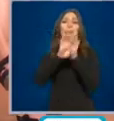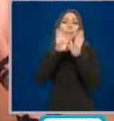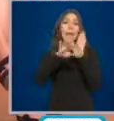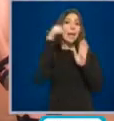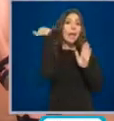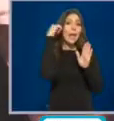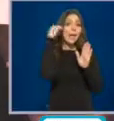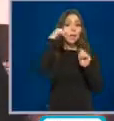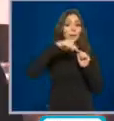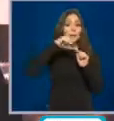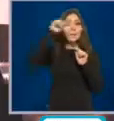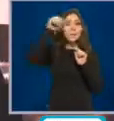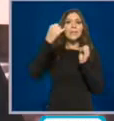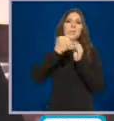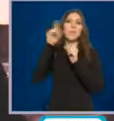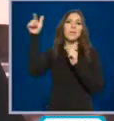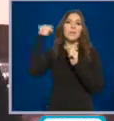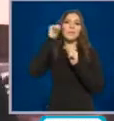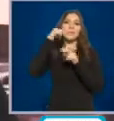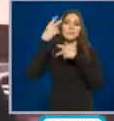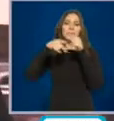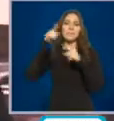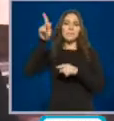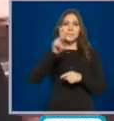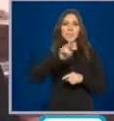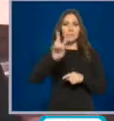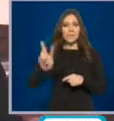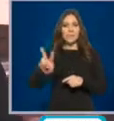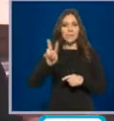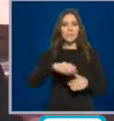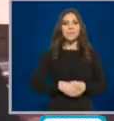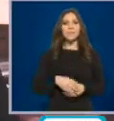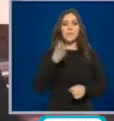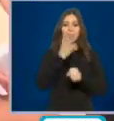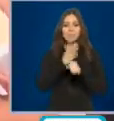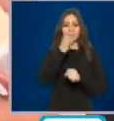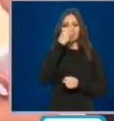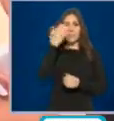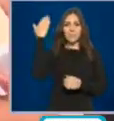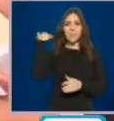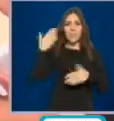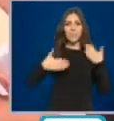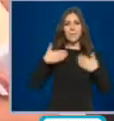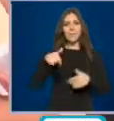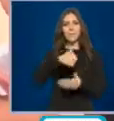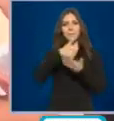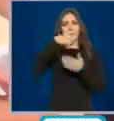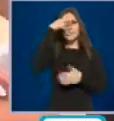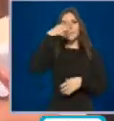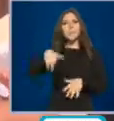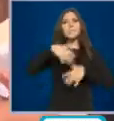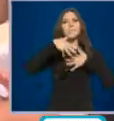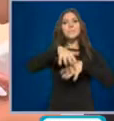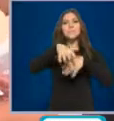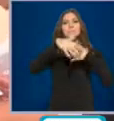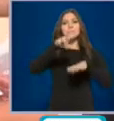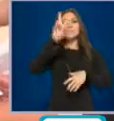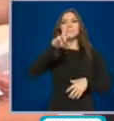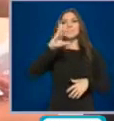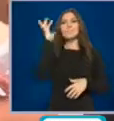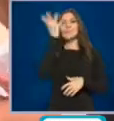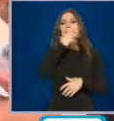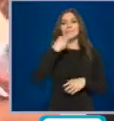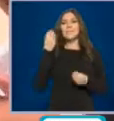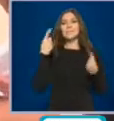pero también los mexicanos, y sobre todo porque, fíjate que Puerto Vallarta, y ahora festejamos aquí en la Ciudad de México esta marcha tan maravillosa de 500,000